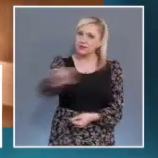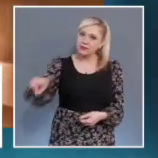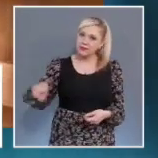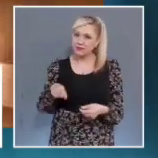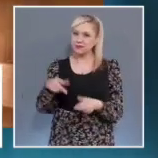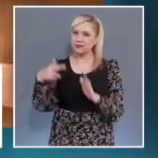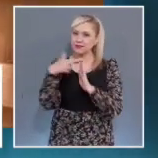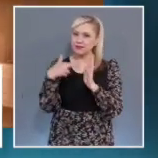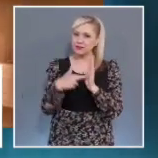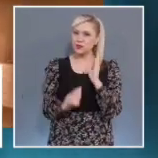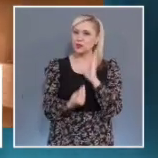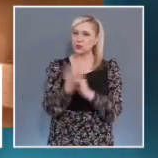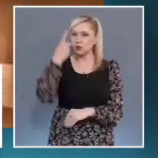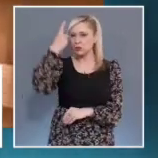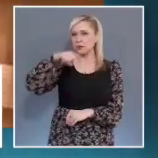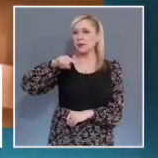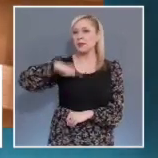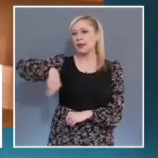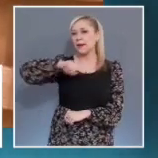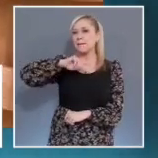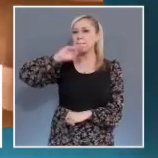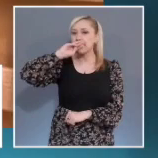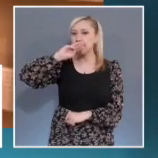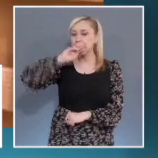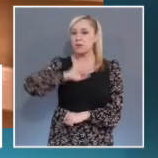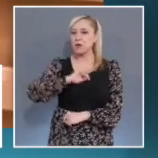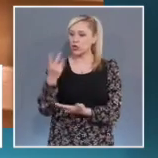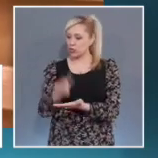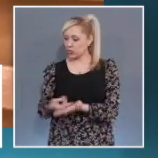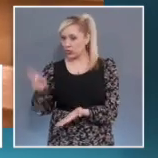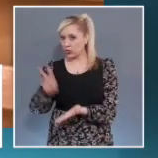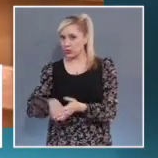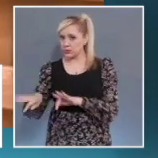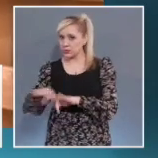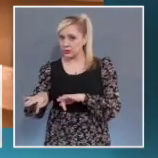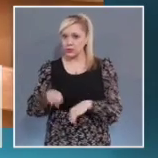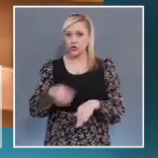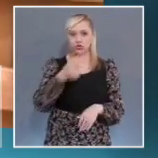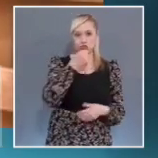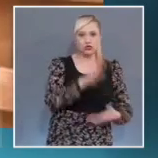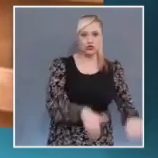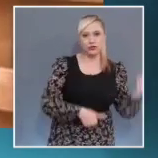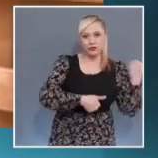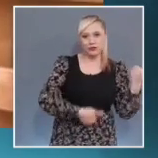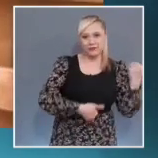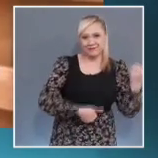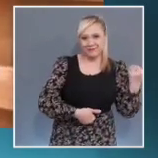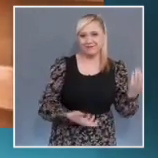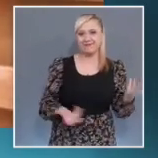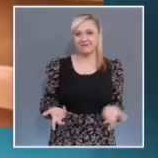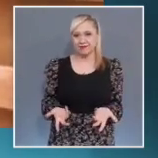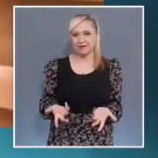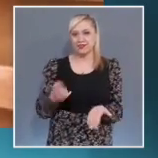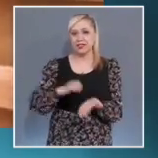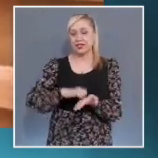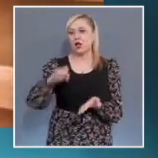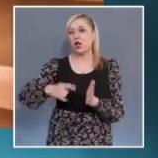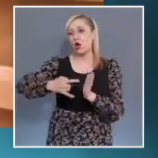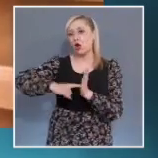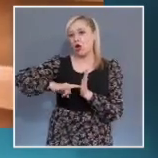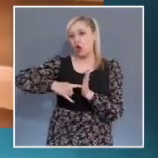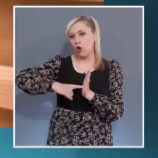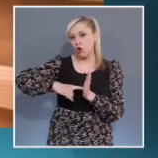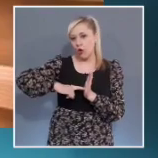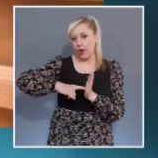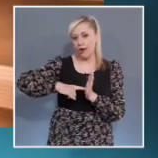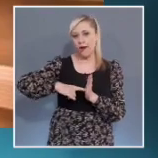a las mamás compaginar nuestra vida profesional con la maternidad, como por ejemplo la existencia de horarios laborales que tomen en